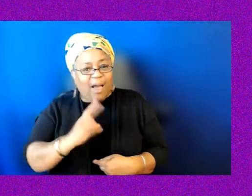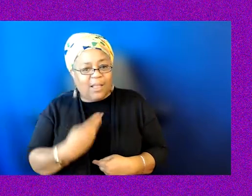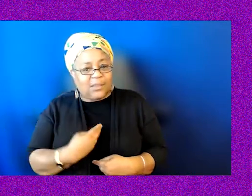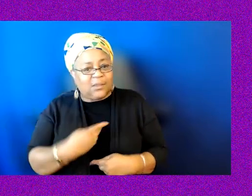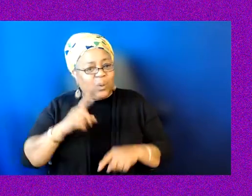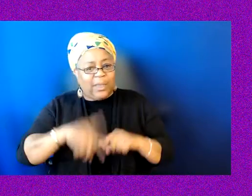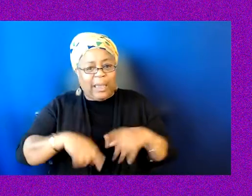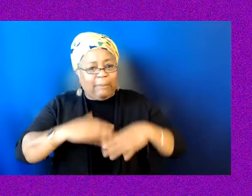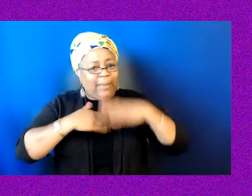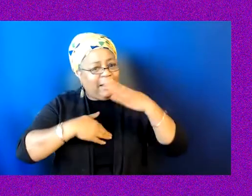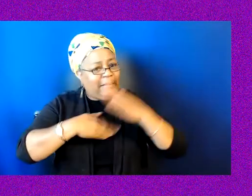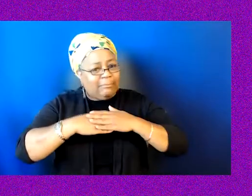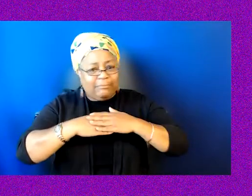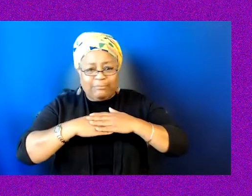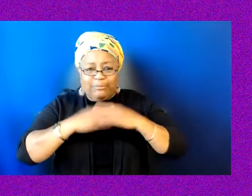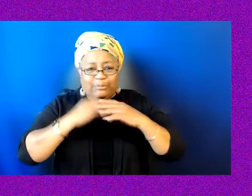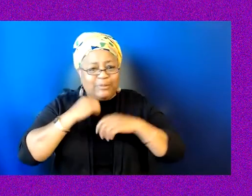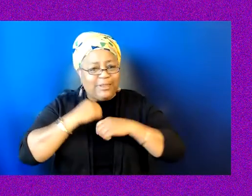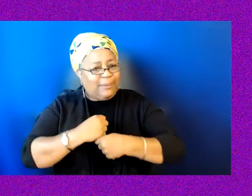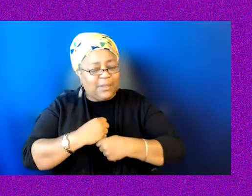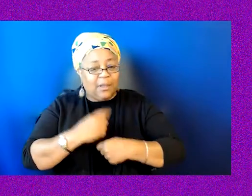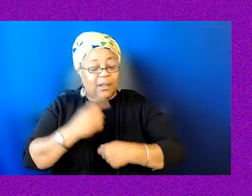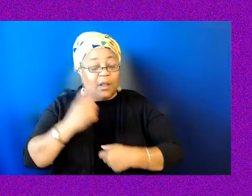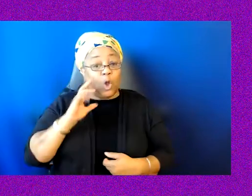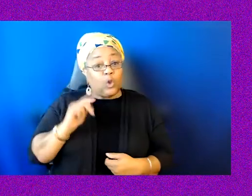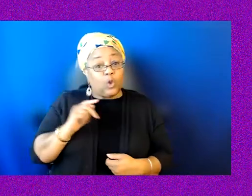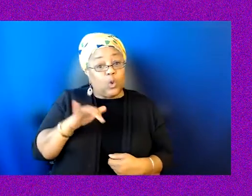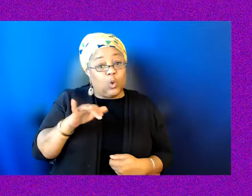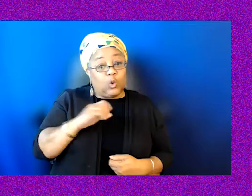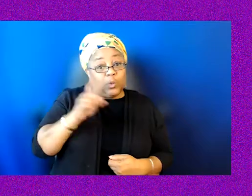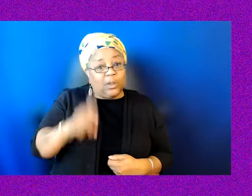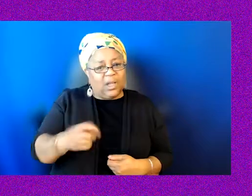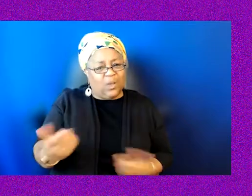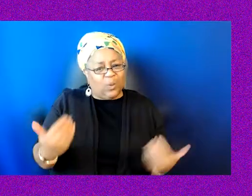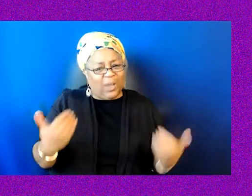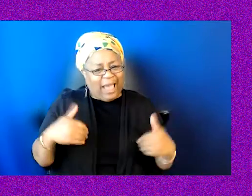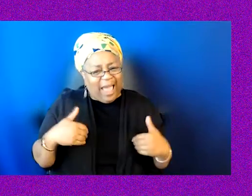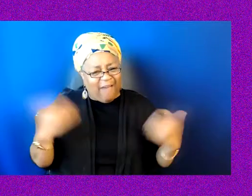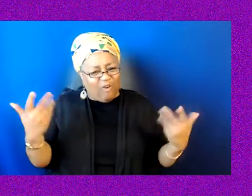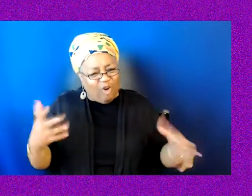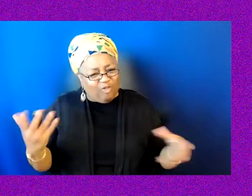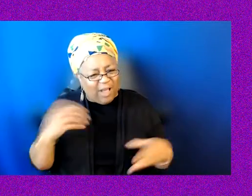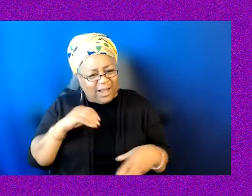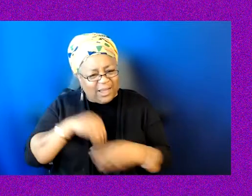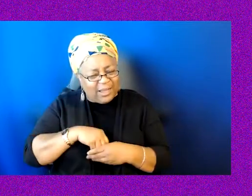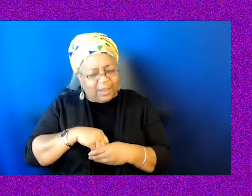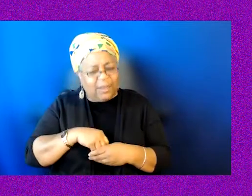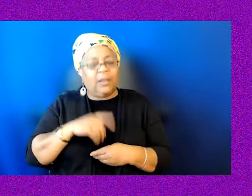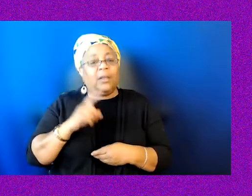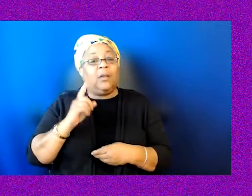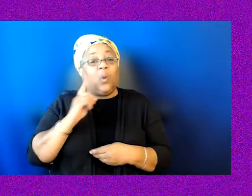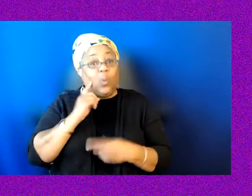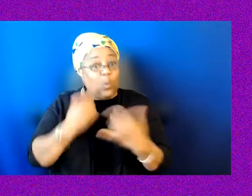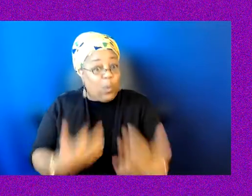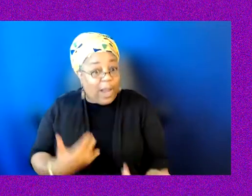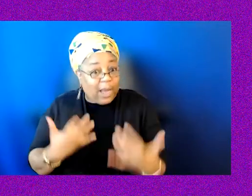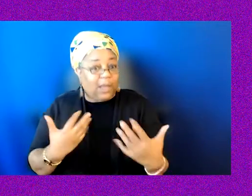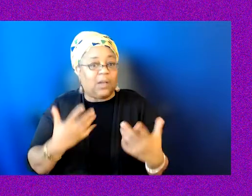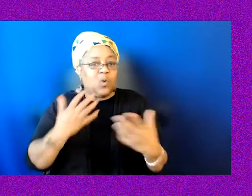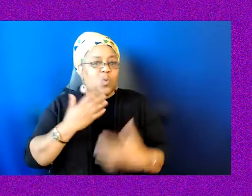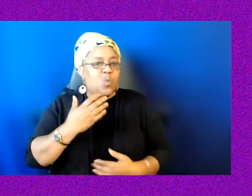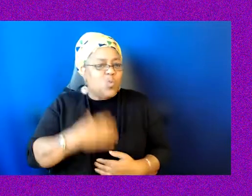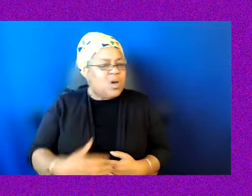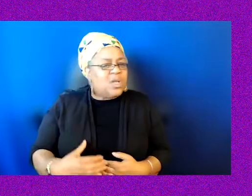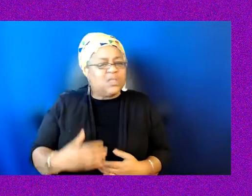podemos contenernos. ¿Qué tal si le dijera que las herramientas ya las tenemos por dentro? En ese momento, cuando esperamos,